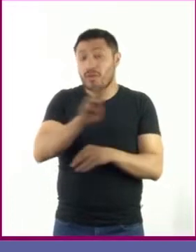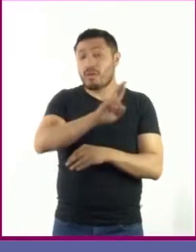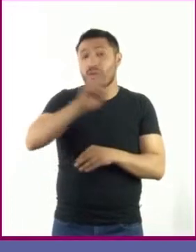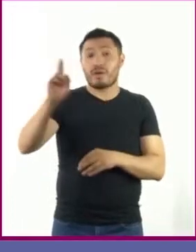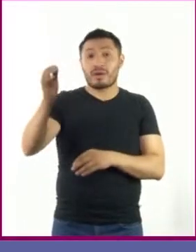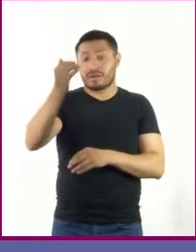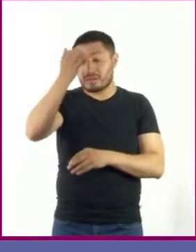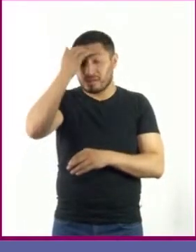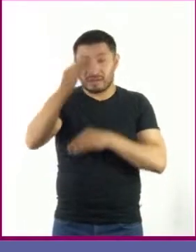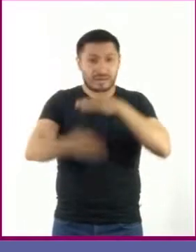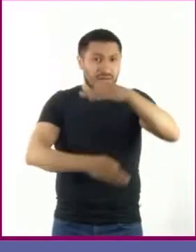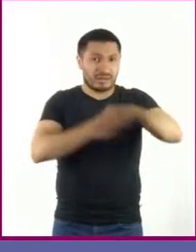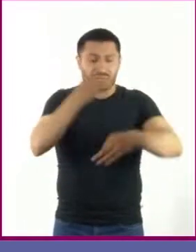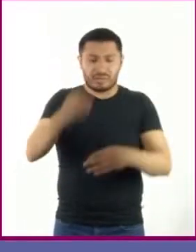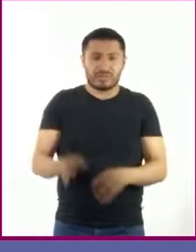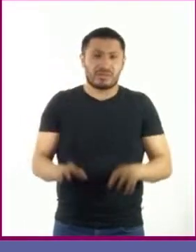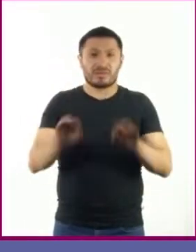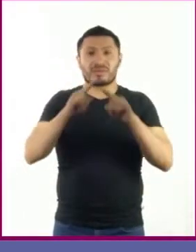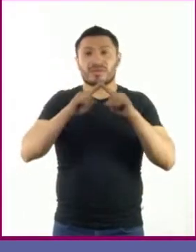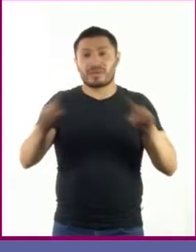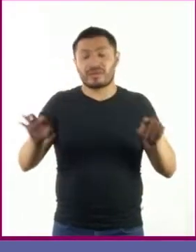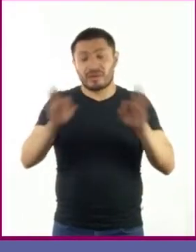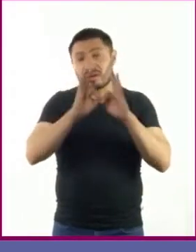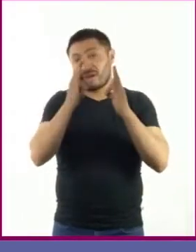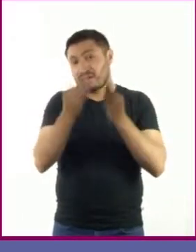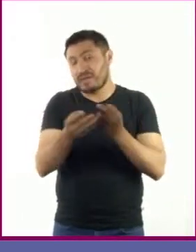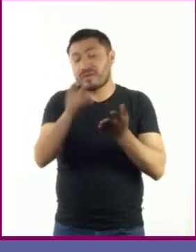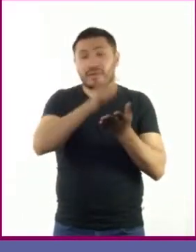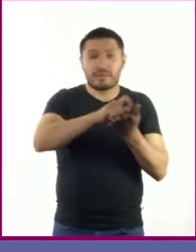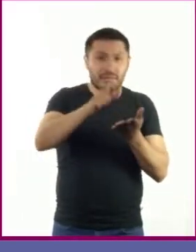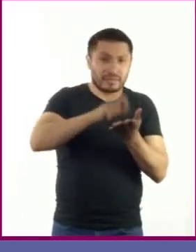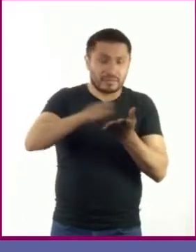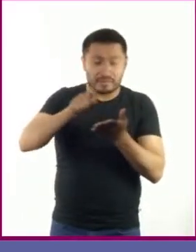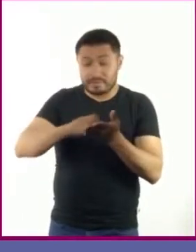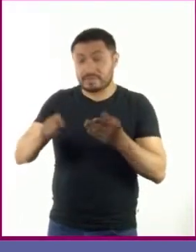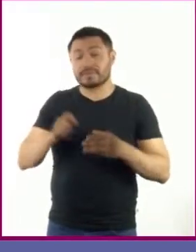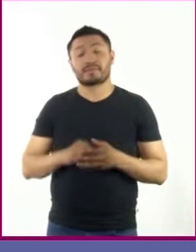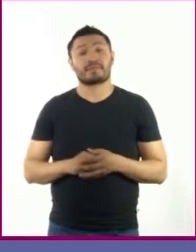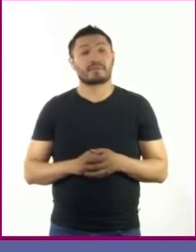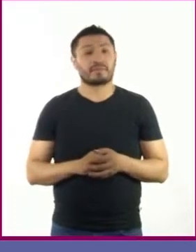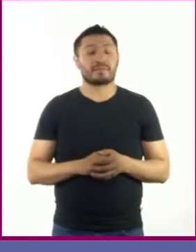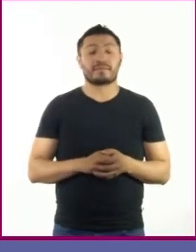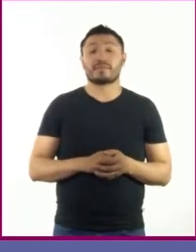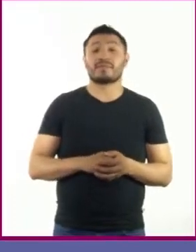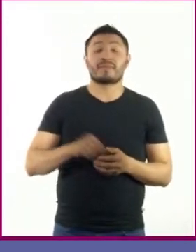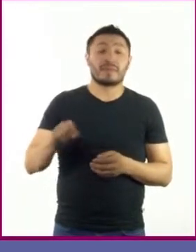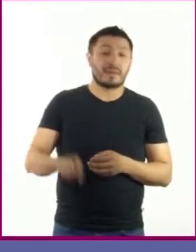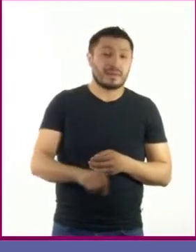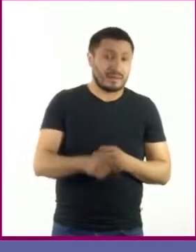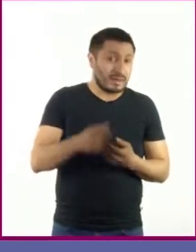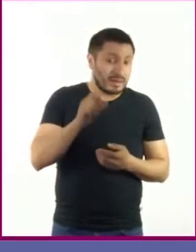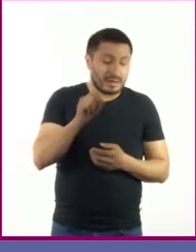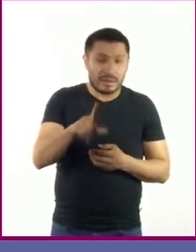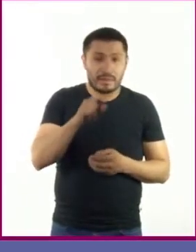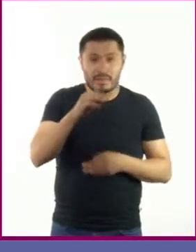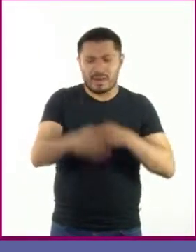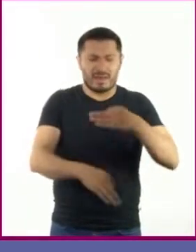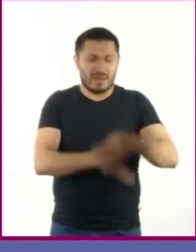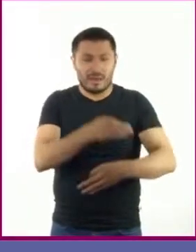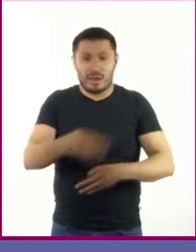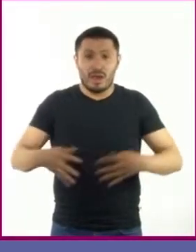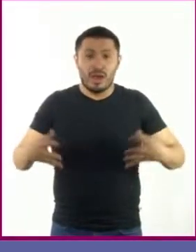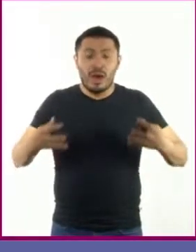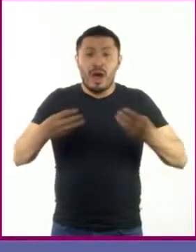todos tenemos formas propias de escribir. Posteriormente, encontrar juntos la mejor manera o la más clara